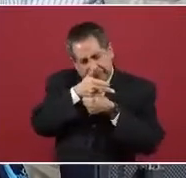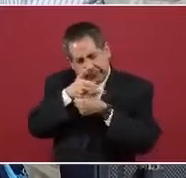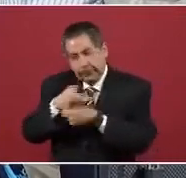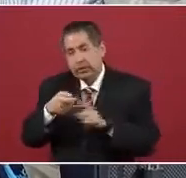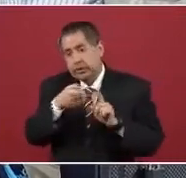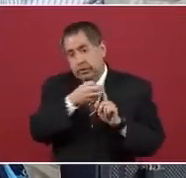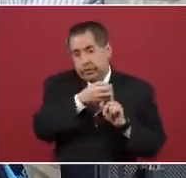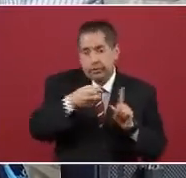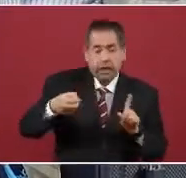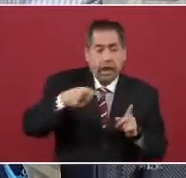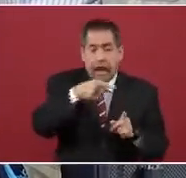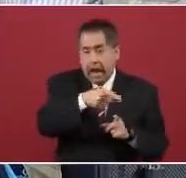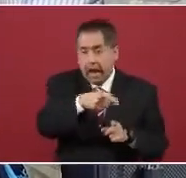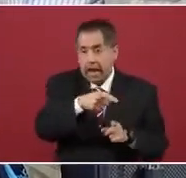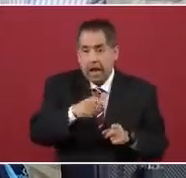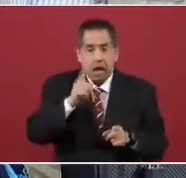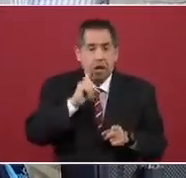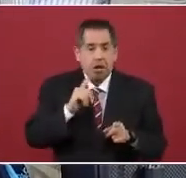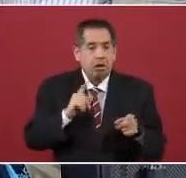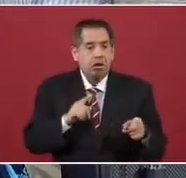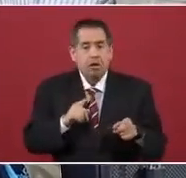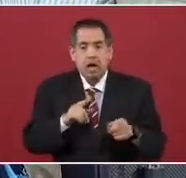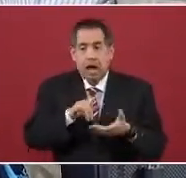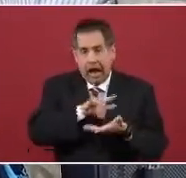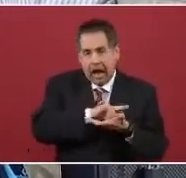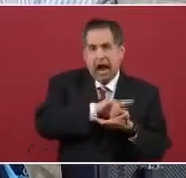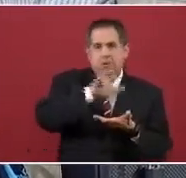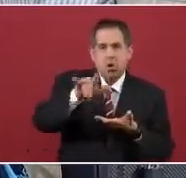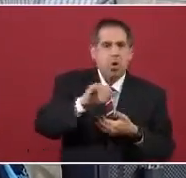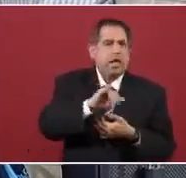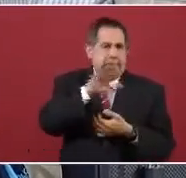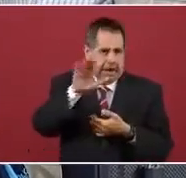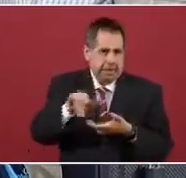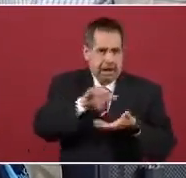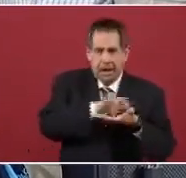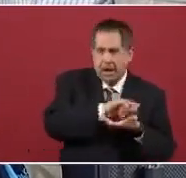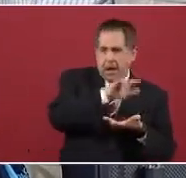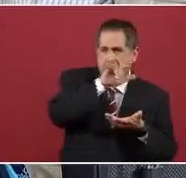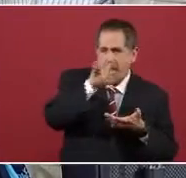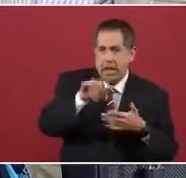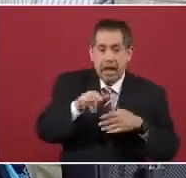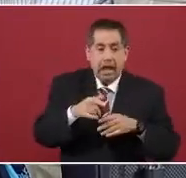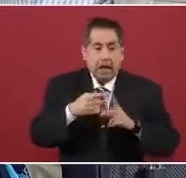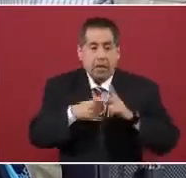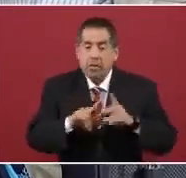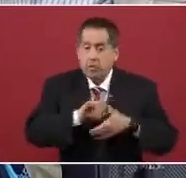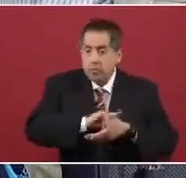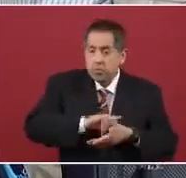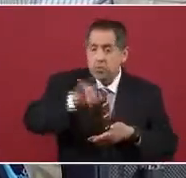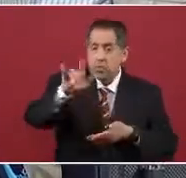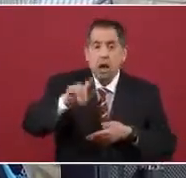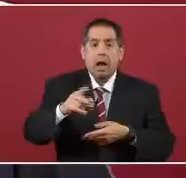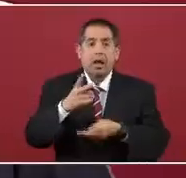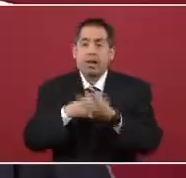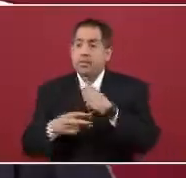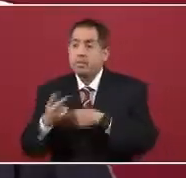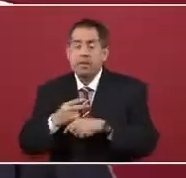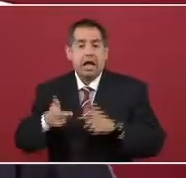de que ella pudiera, bueno, el avión donde ella iba pudiera despegar, llegan unos agentes,